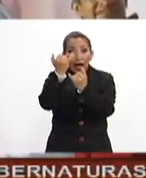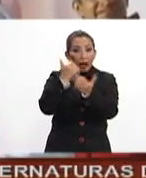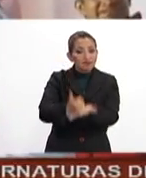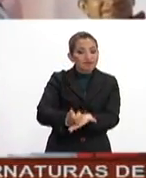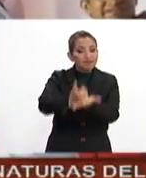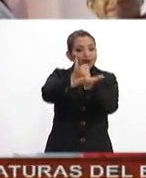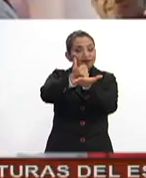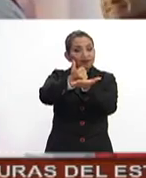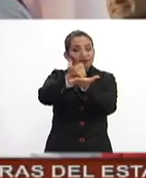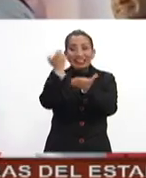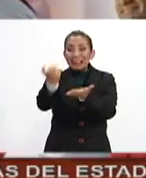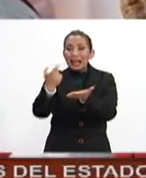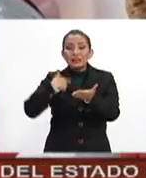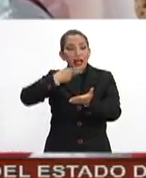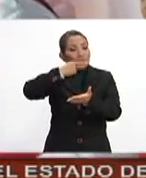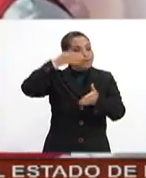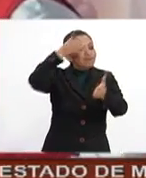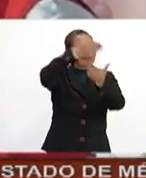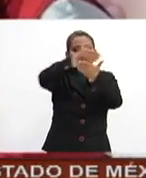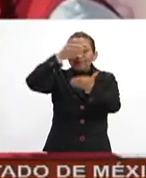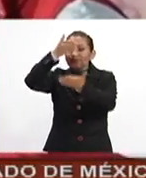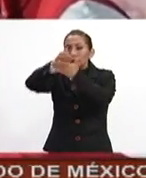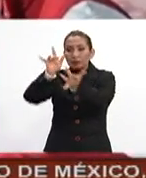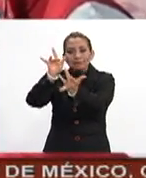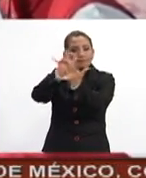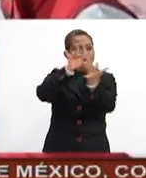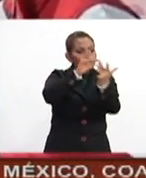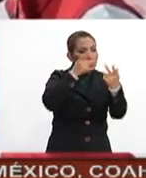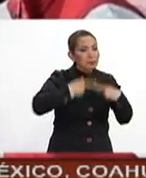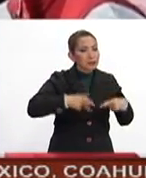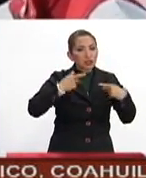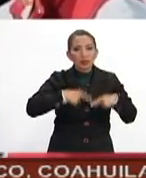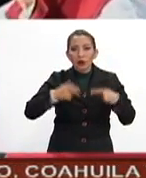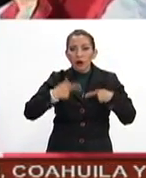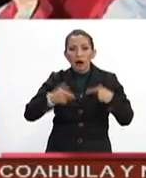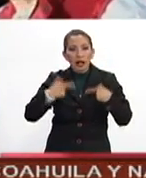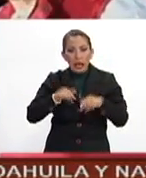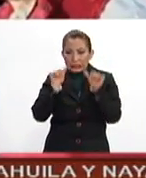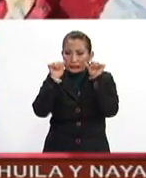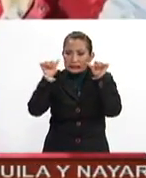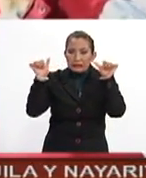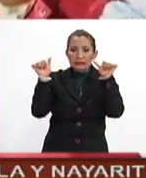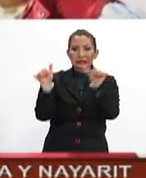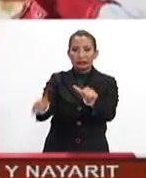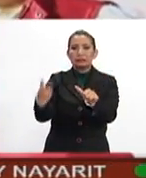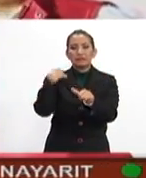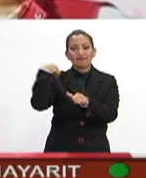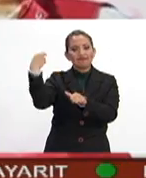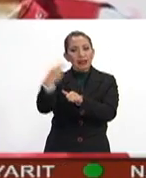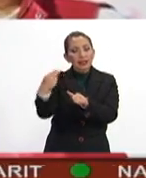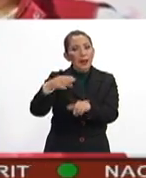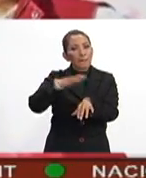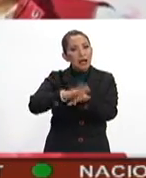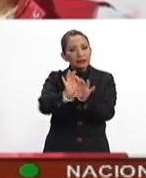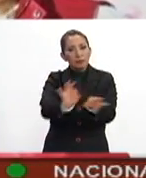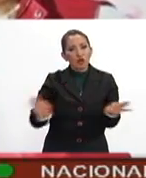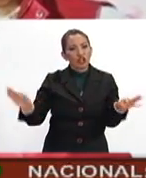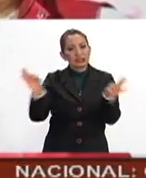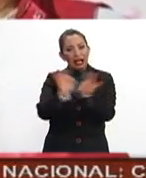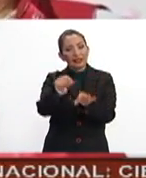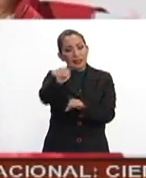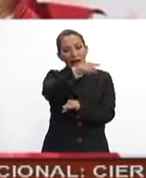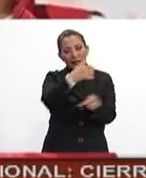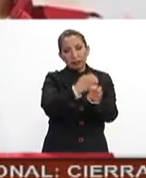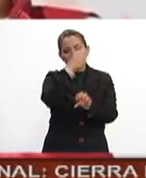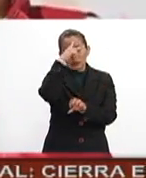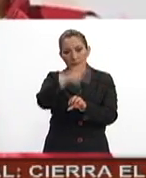constructiva, una campaña cercana a la gente, una campaña que atienda las necesidades más importantes que tenemos